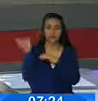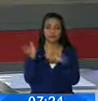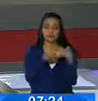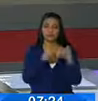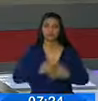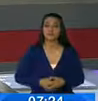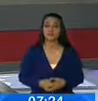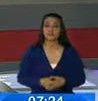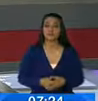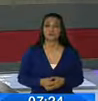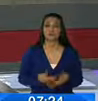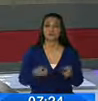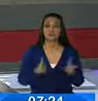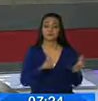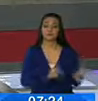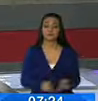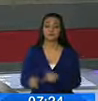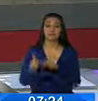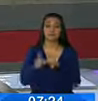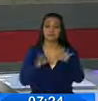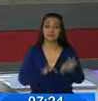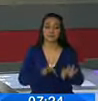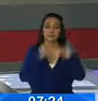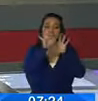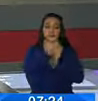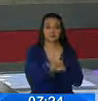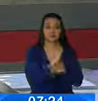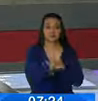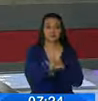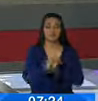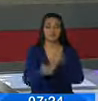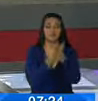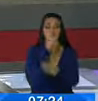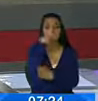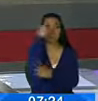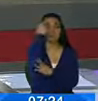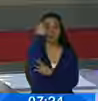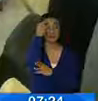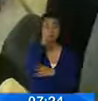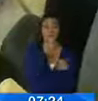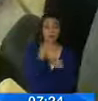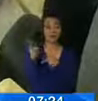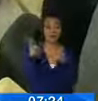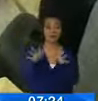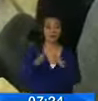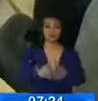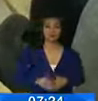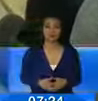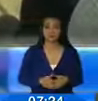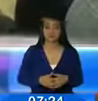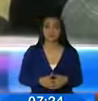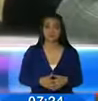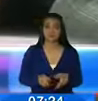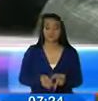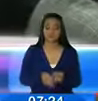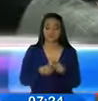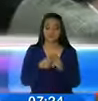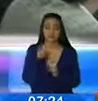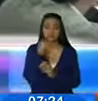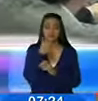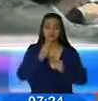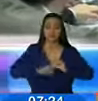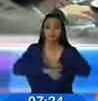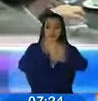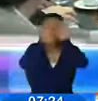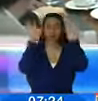encaminado el plan para la transacción en temas sociales al nuevo gobierno. El encuentro arrancó pasada las 10 de la mañana. Aquí